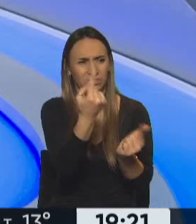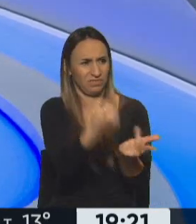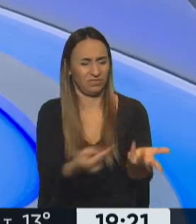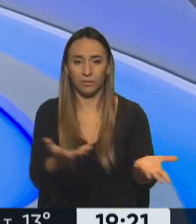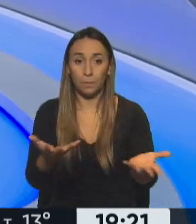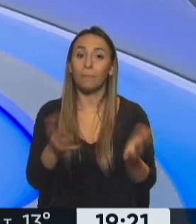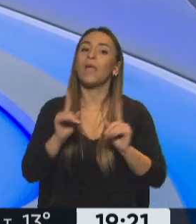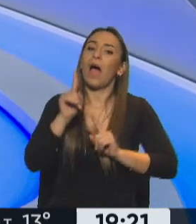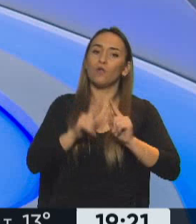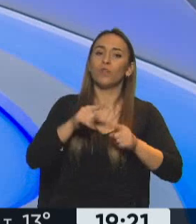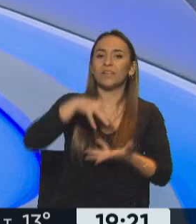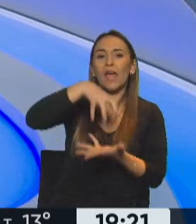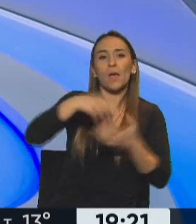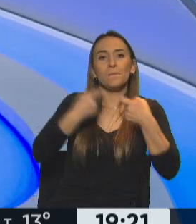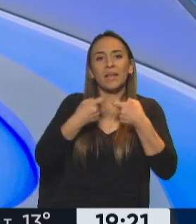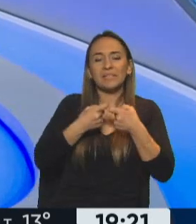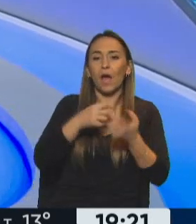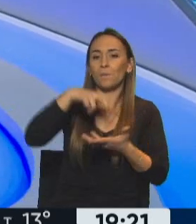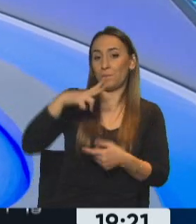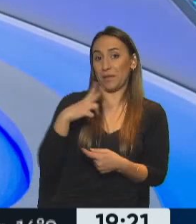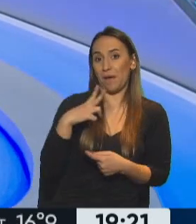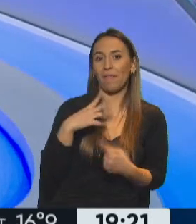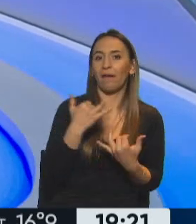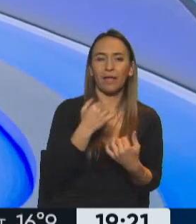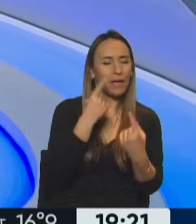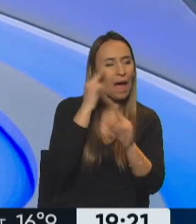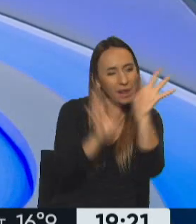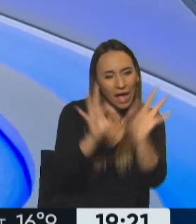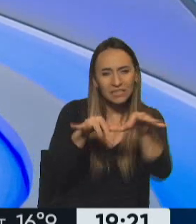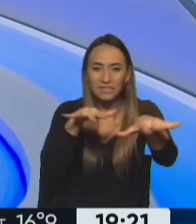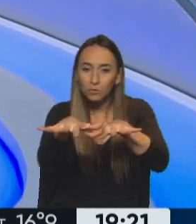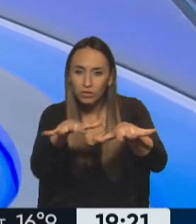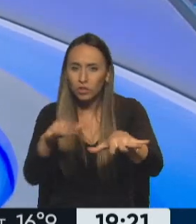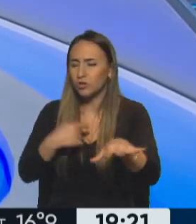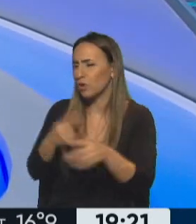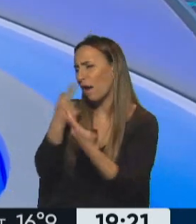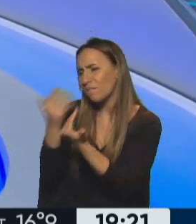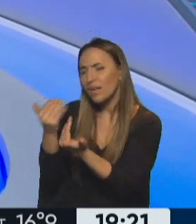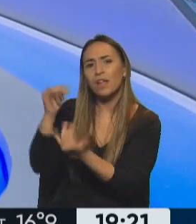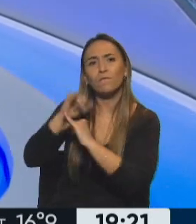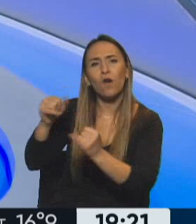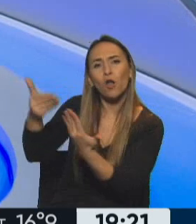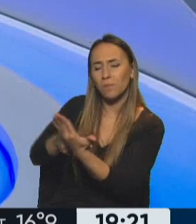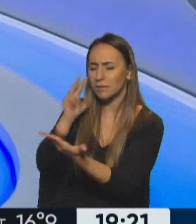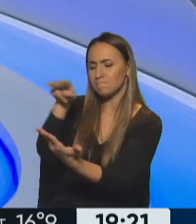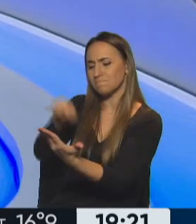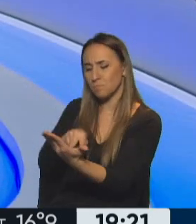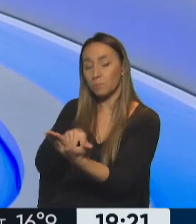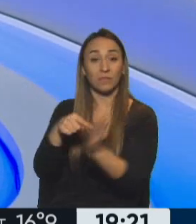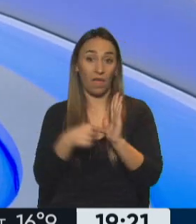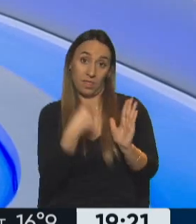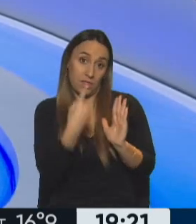consultoras privadas, algunas con las que estuve compartiendo unos informes en estos últimos días, es que vamos a tener como